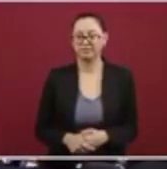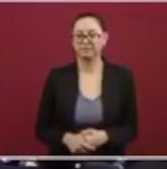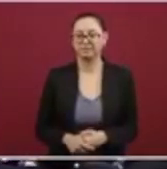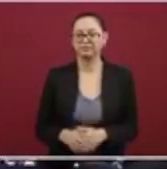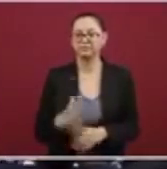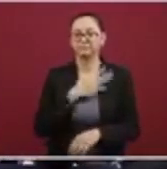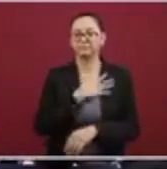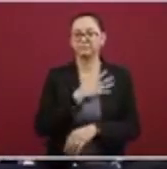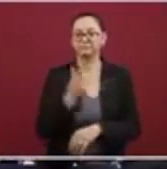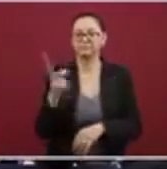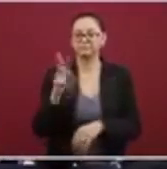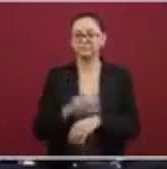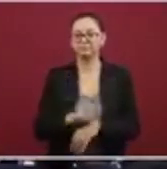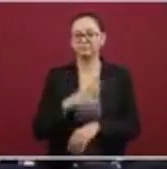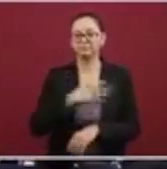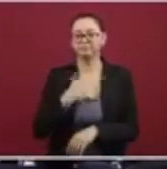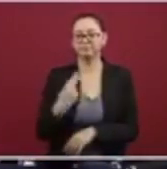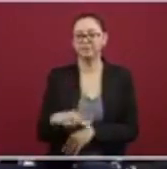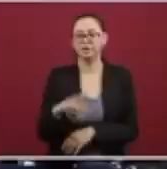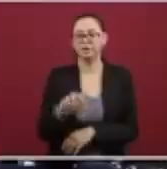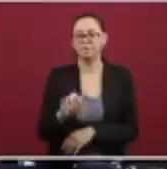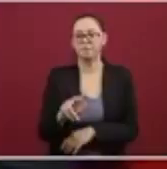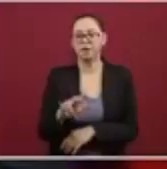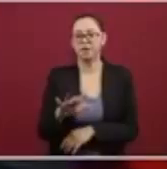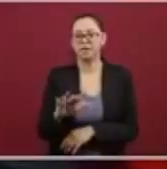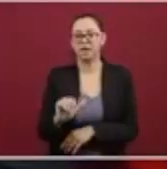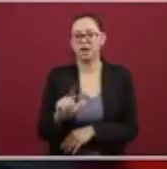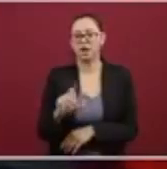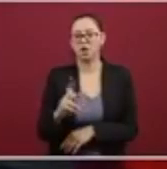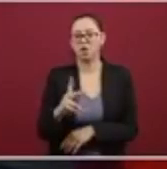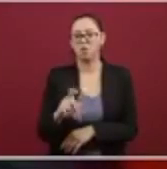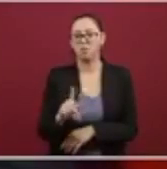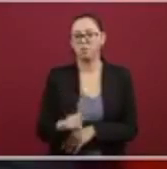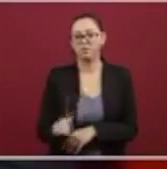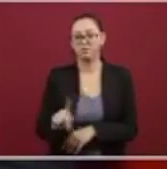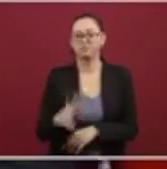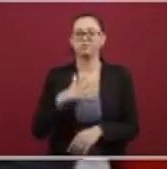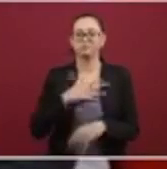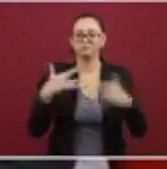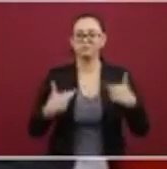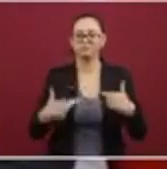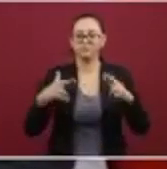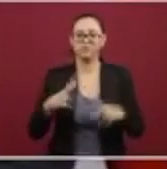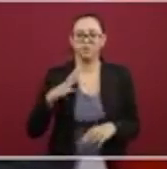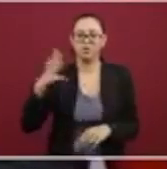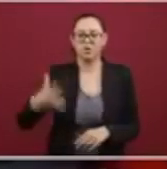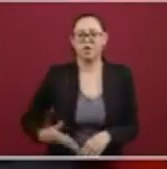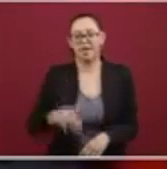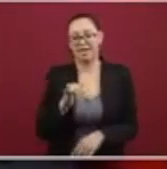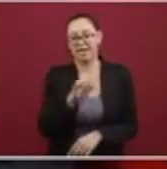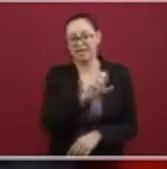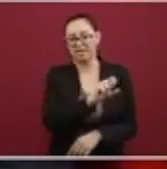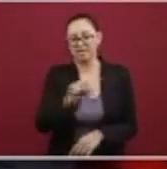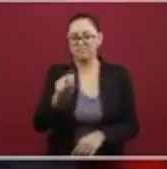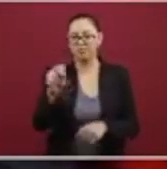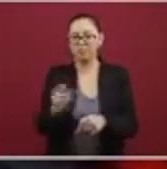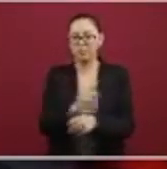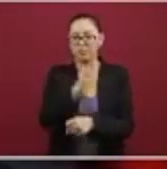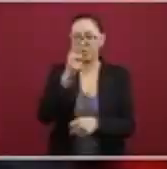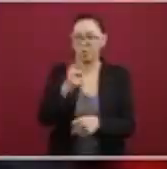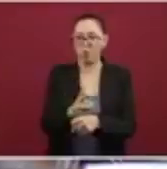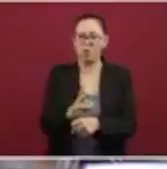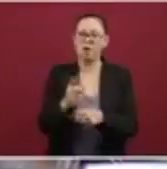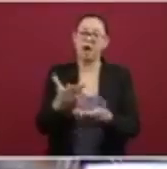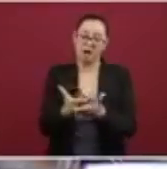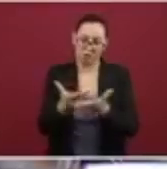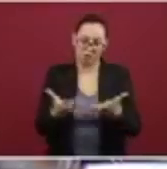Buenos días. Mi nombre es María Olivia López Silva. Vengo orgullosamente de IMSS Oportunidades o IMSS Bienestar